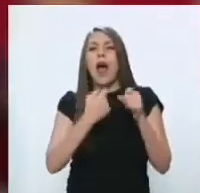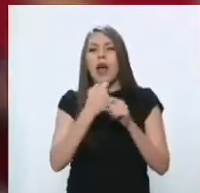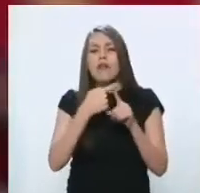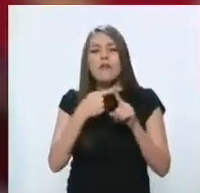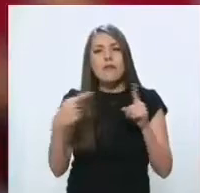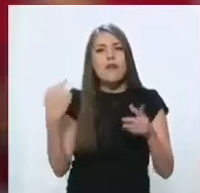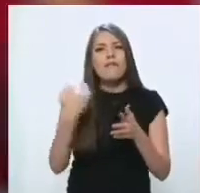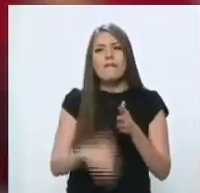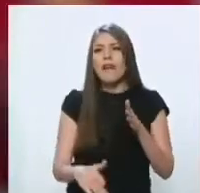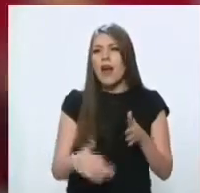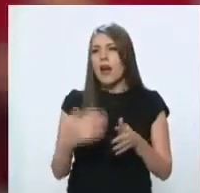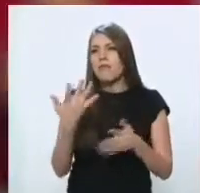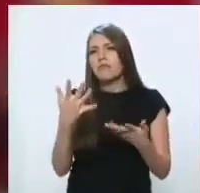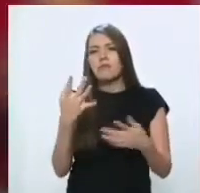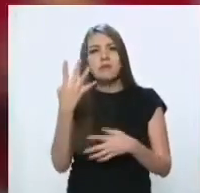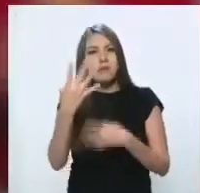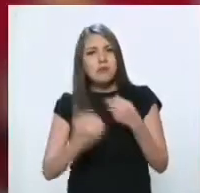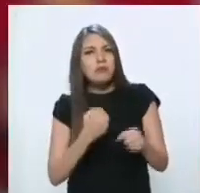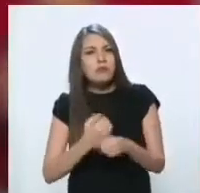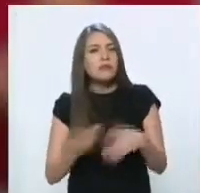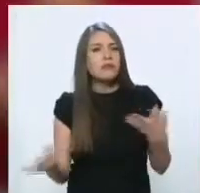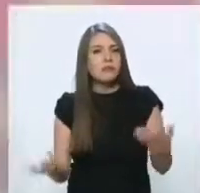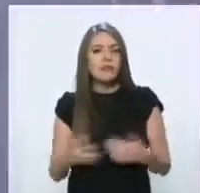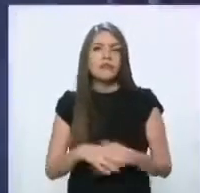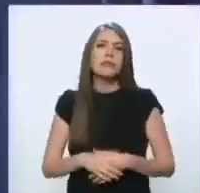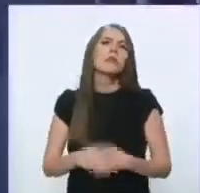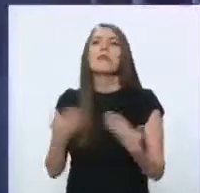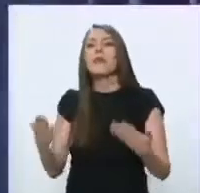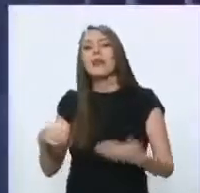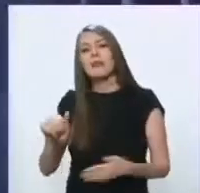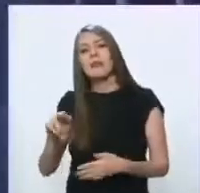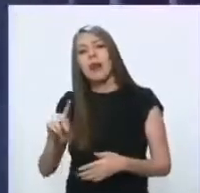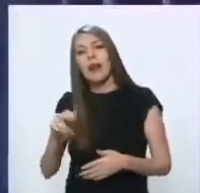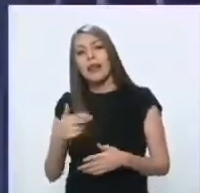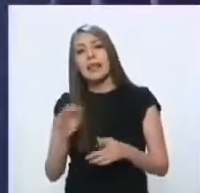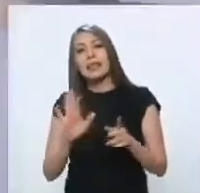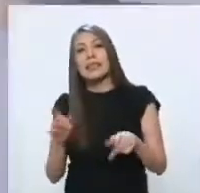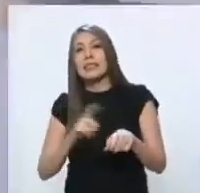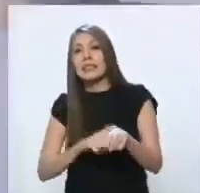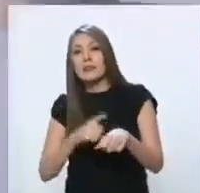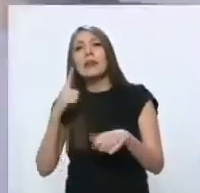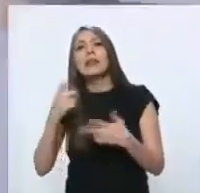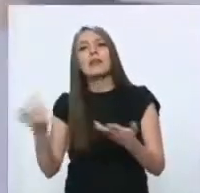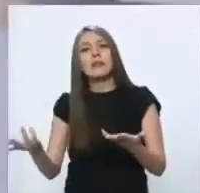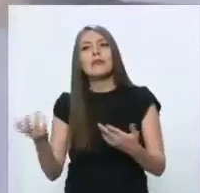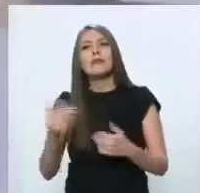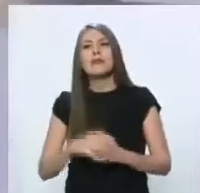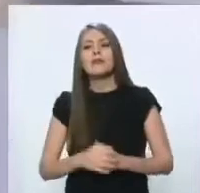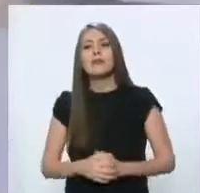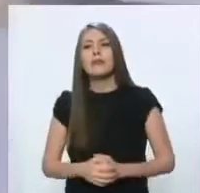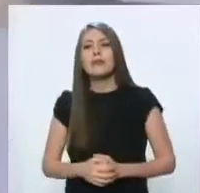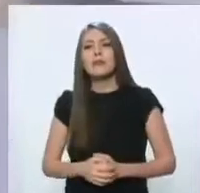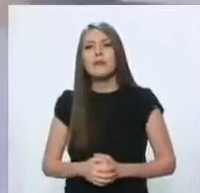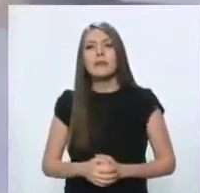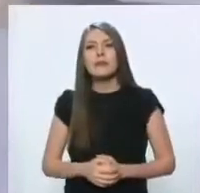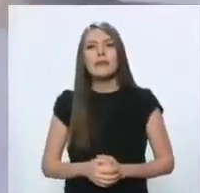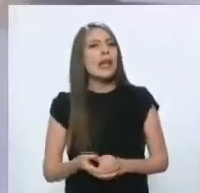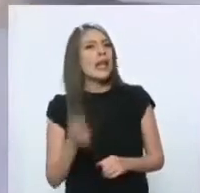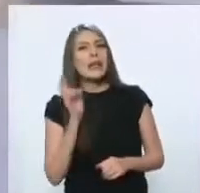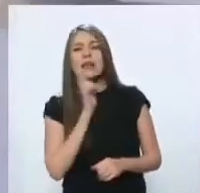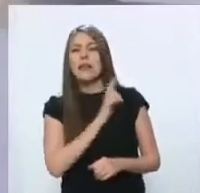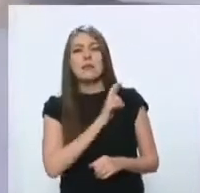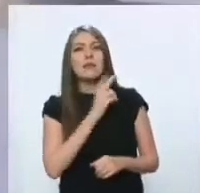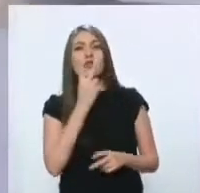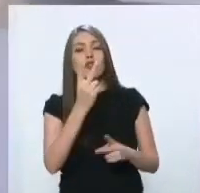se logró enderezar el barco hacia una dirección correcta. Marta Samarripa, se nos va el tiempo, pero te escuchamos. Rapidísimo. 2 presidentes